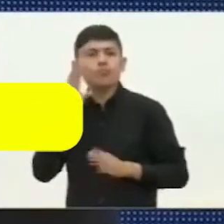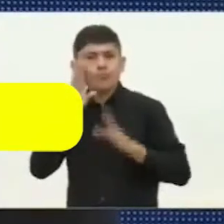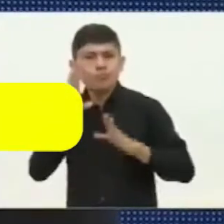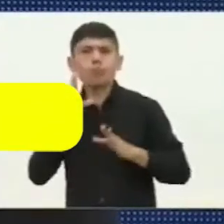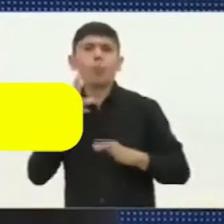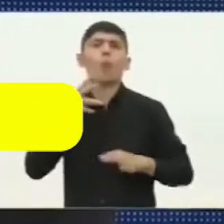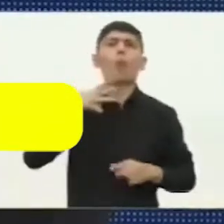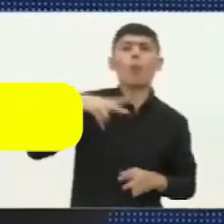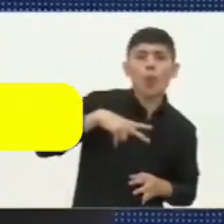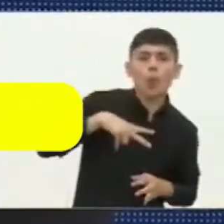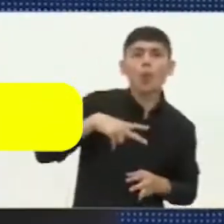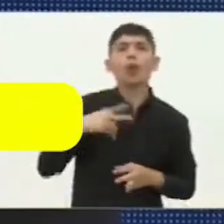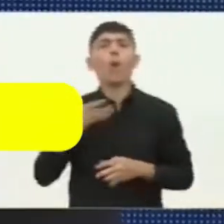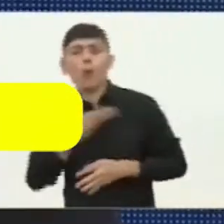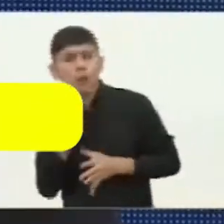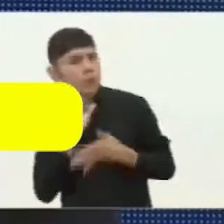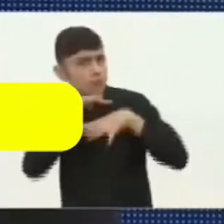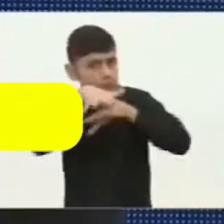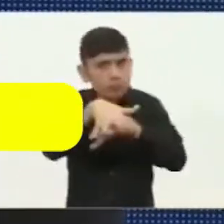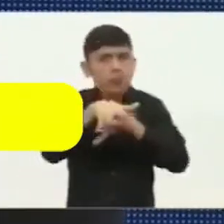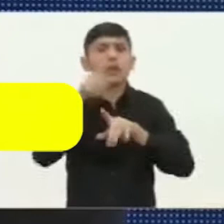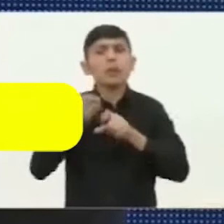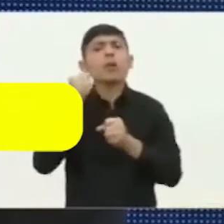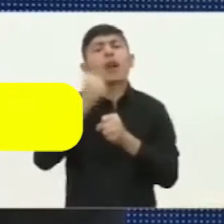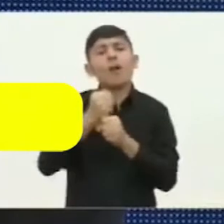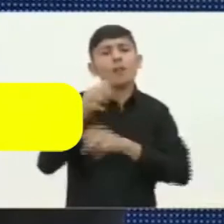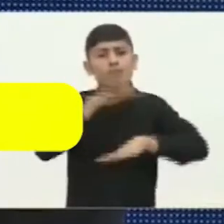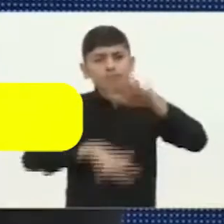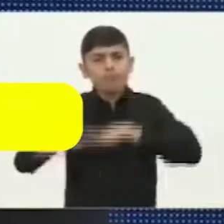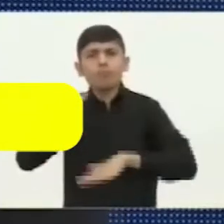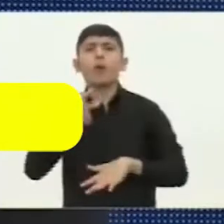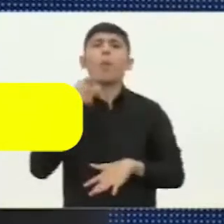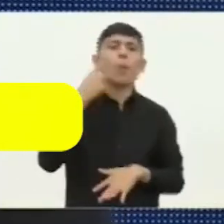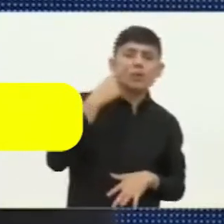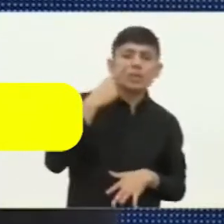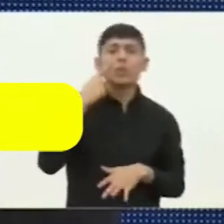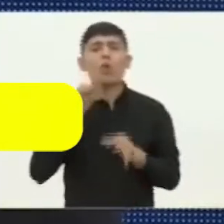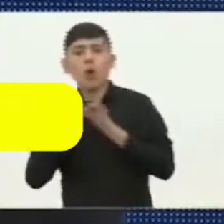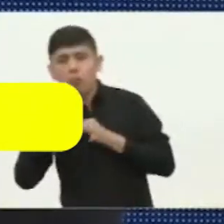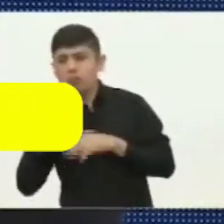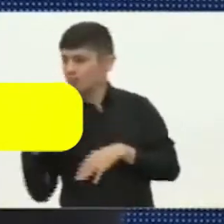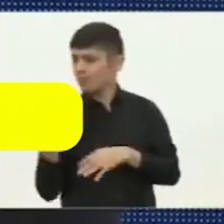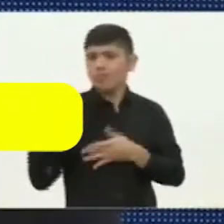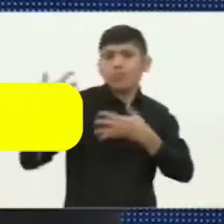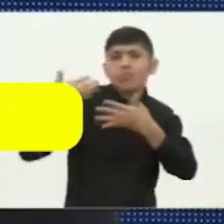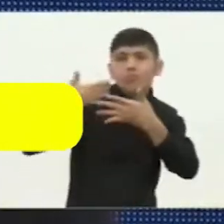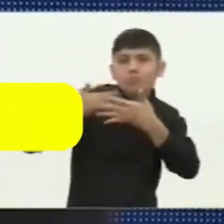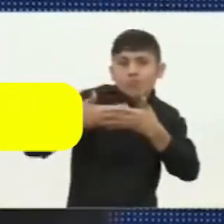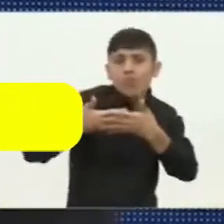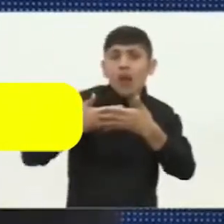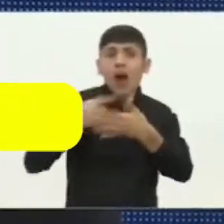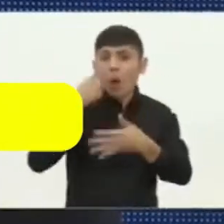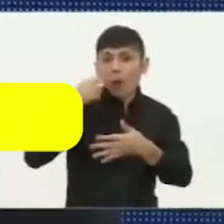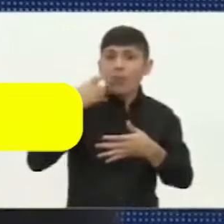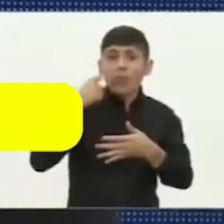y lo privado, con el trabajo coordinado con los municipios y comunas, que ya lo hemos estado haciendo durante